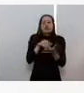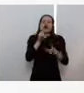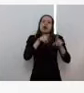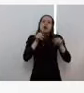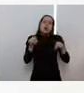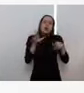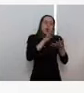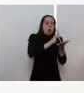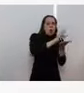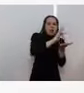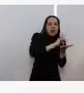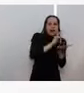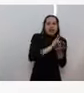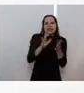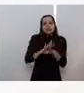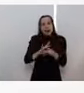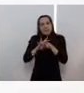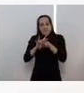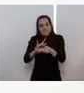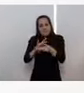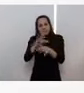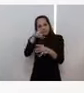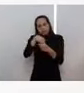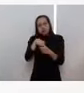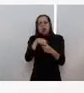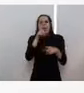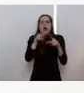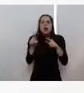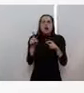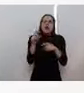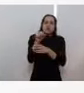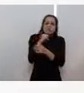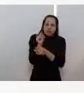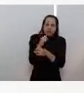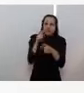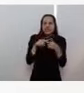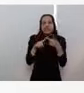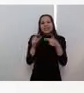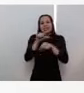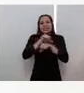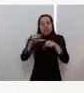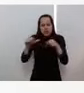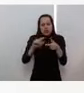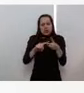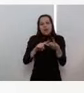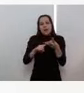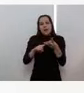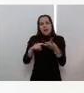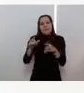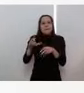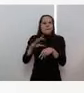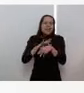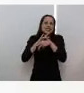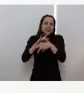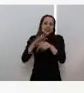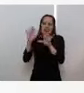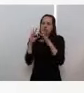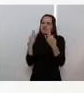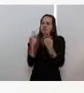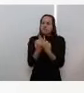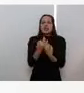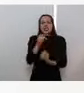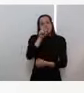en medicina interna especialistas en ortopedia cirugía medicina familiar se hicieron